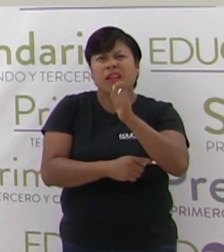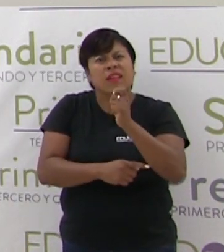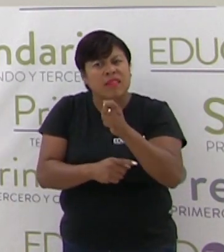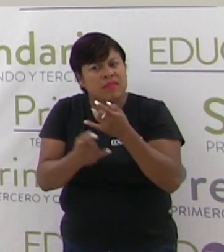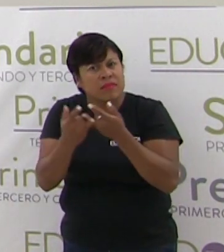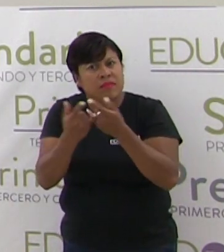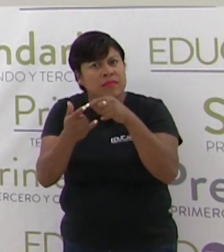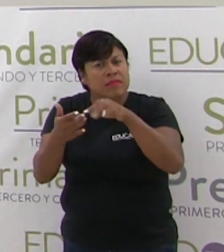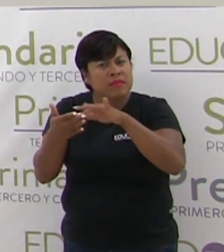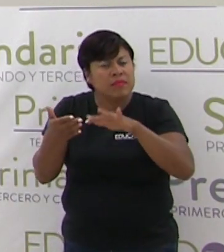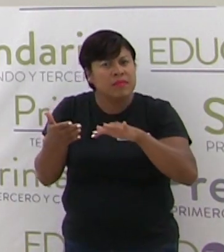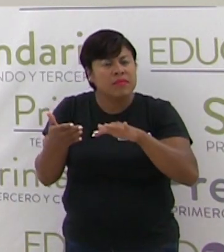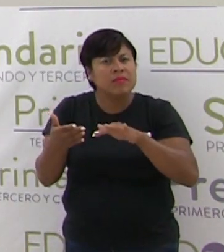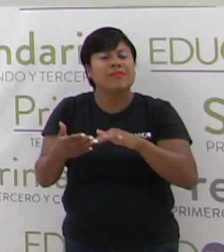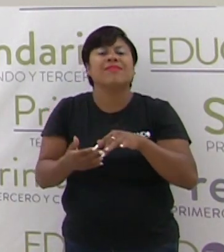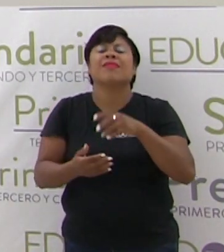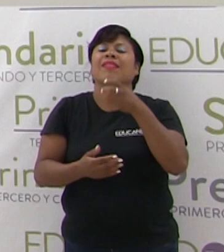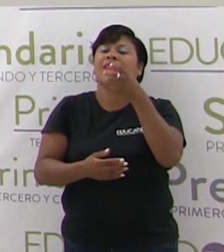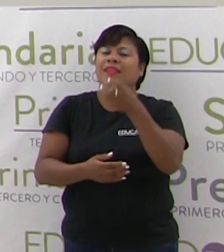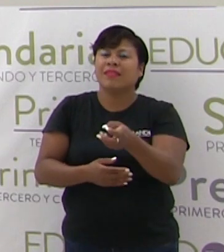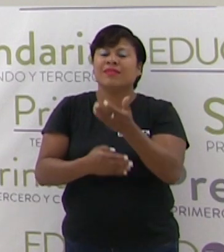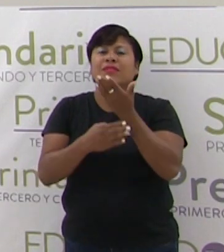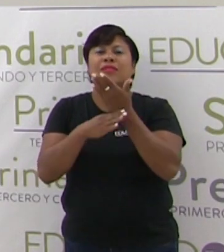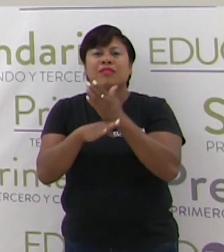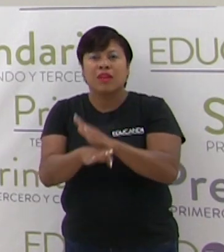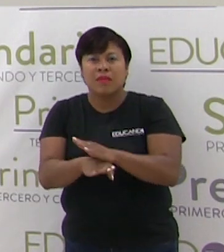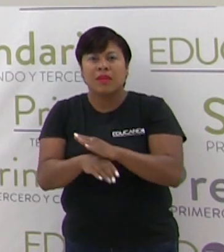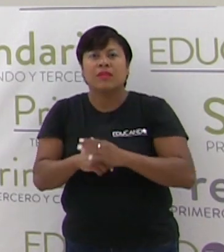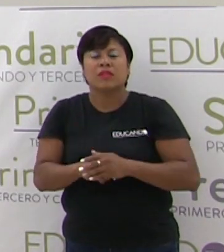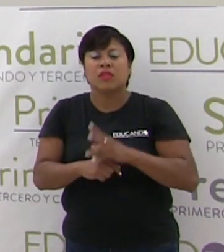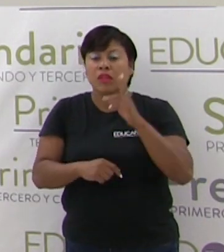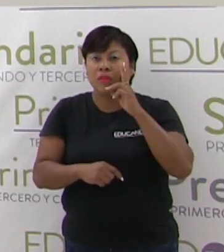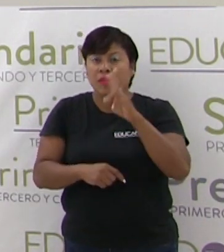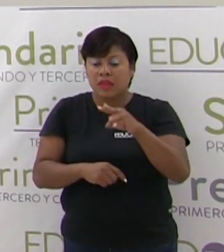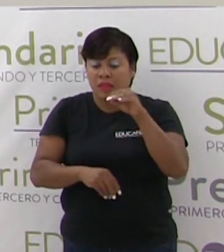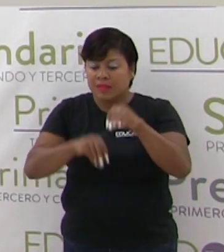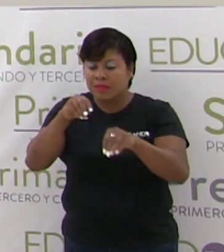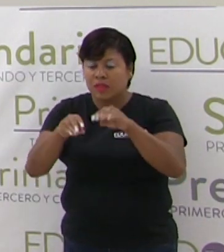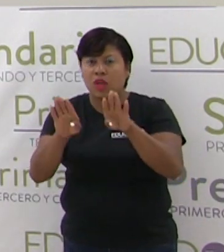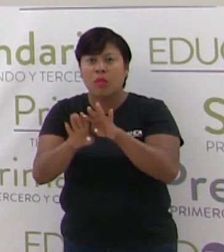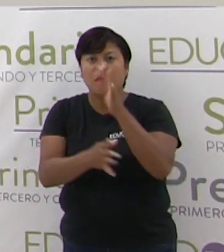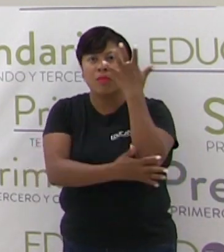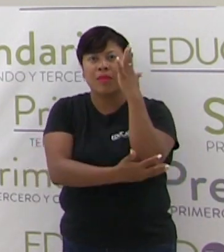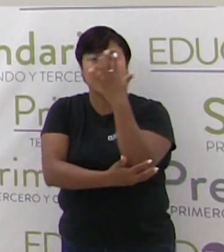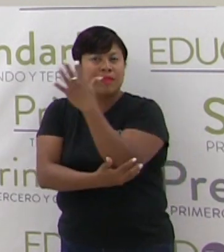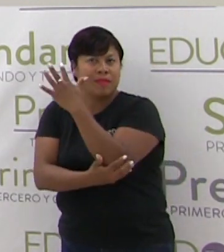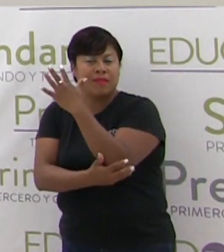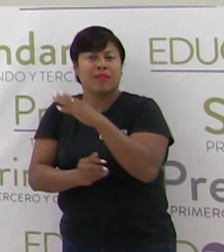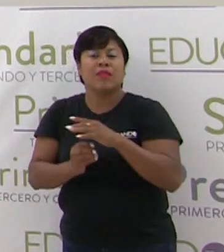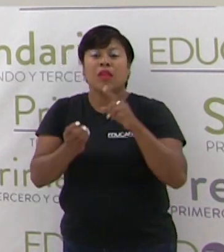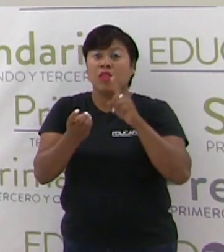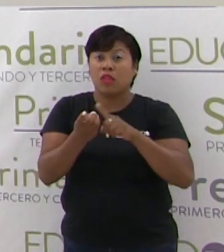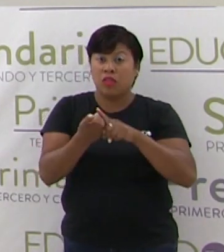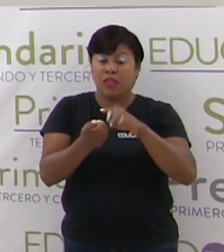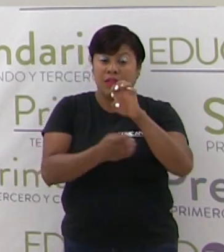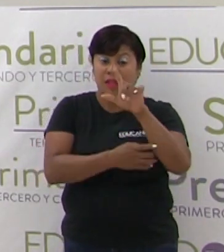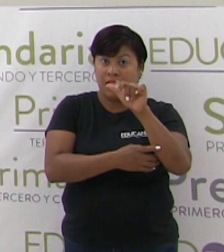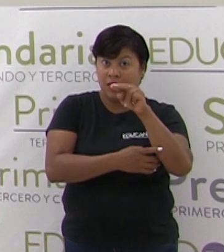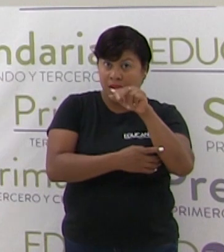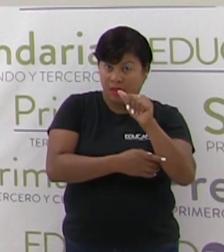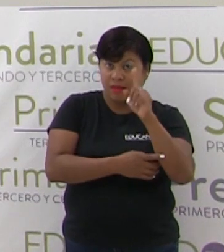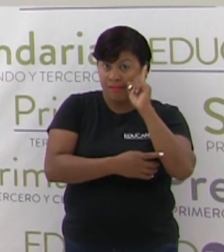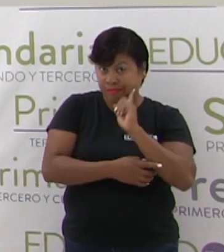trataba? Era el texto de Los vi sembrados como pinitos, donde